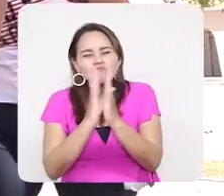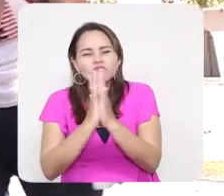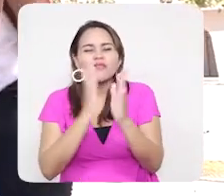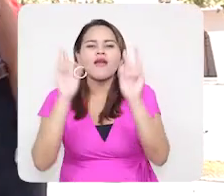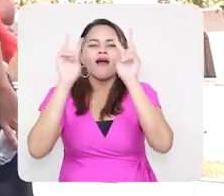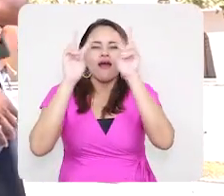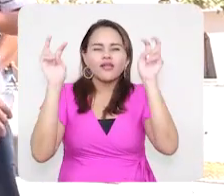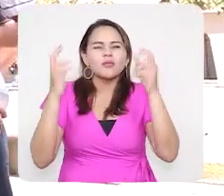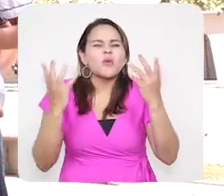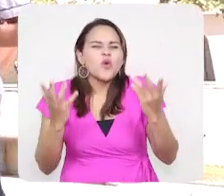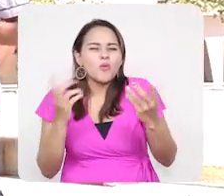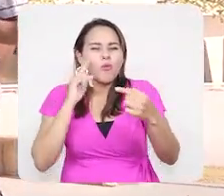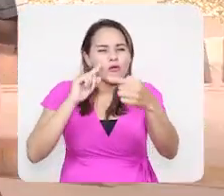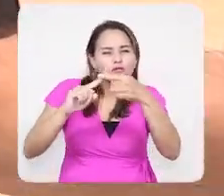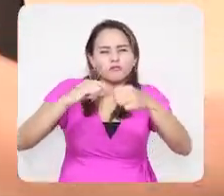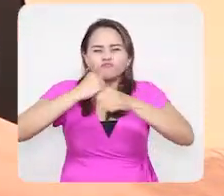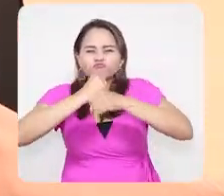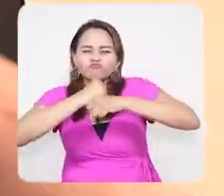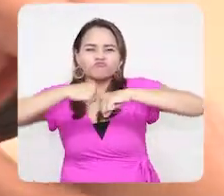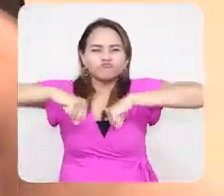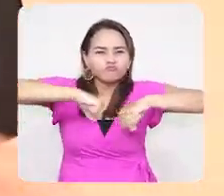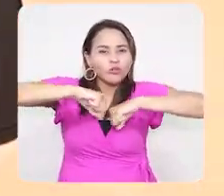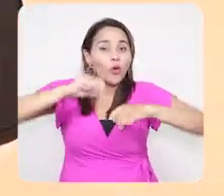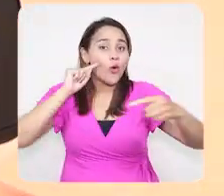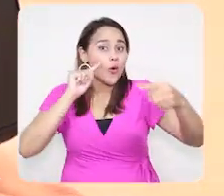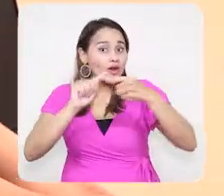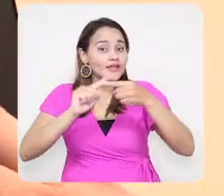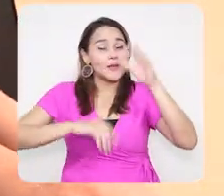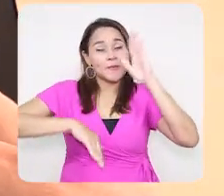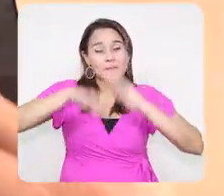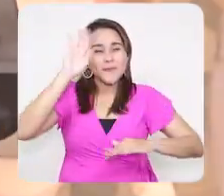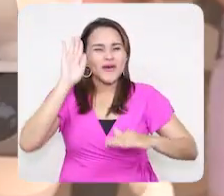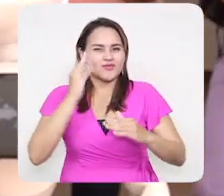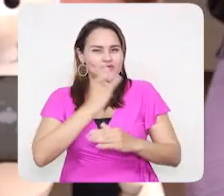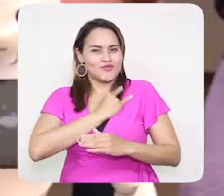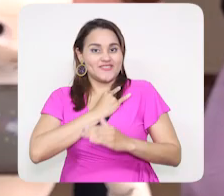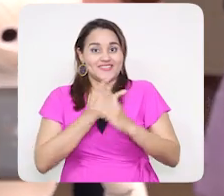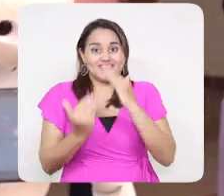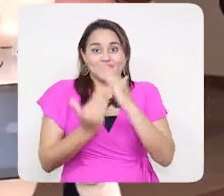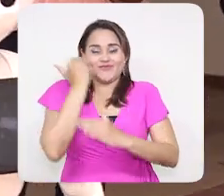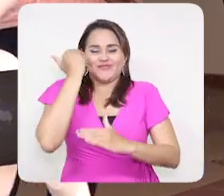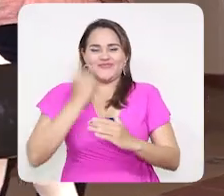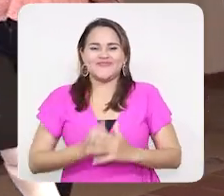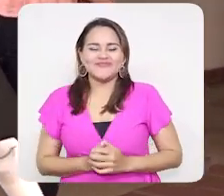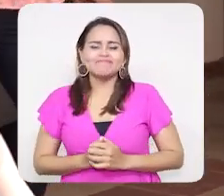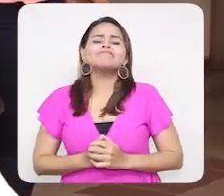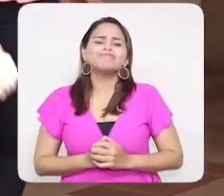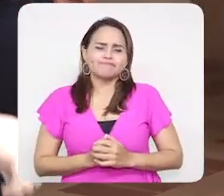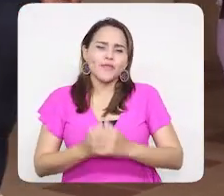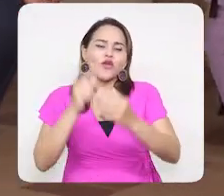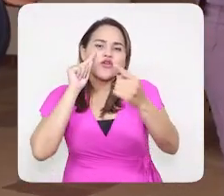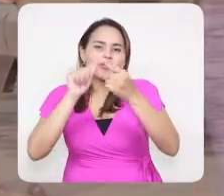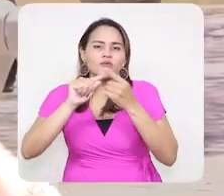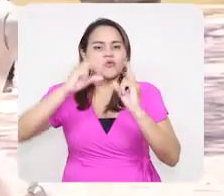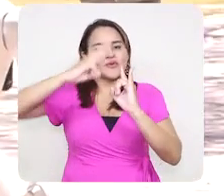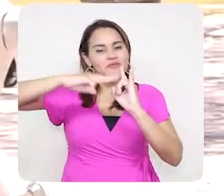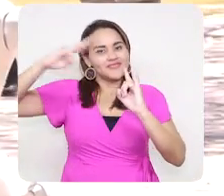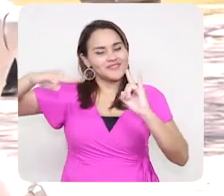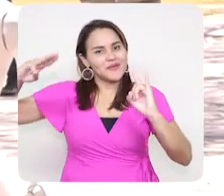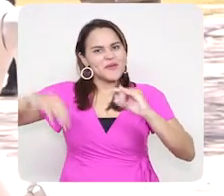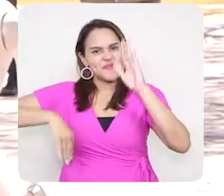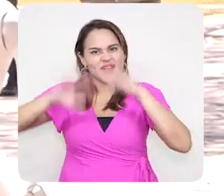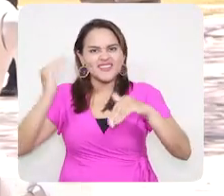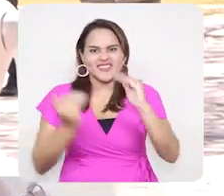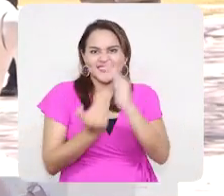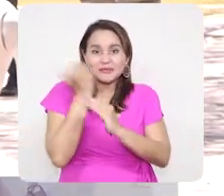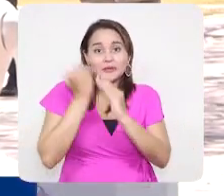Asimismo, conocieron su disposición de trabajar de la mano con ellos para seguir construyendo una universidad más innovadora. Pues ver esa innovación que